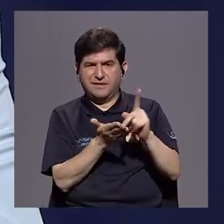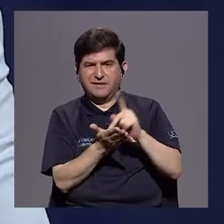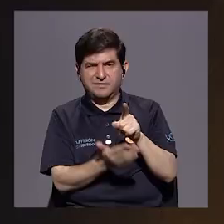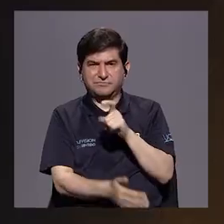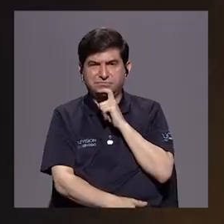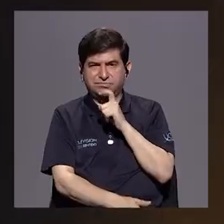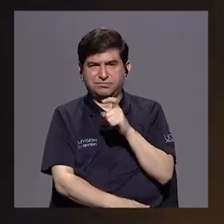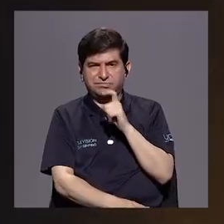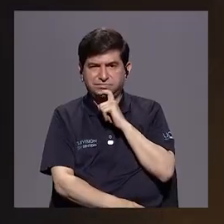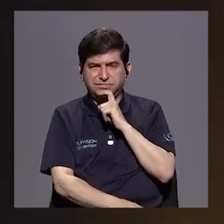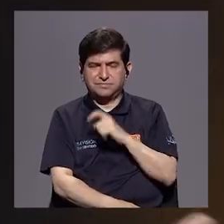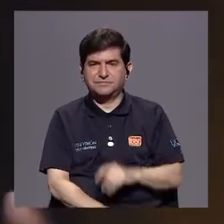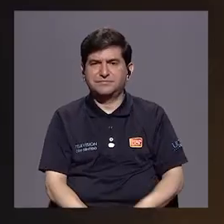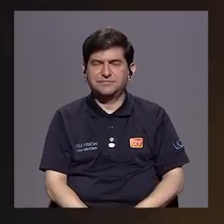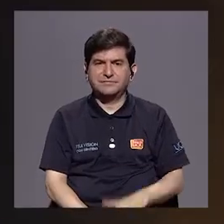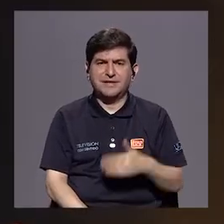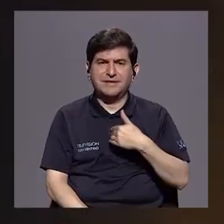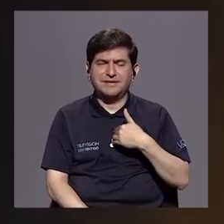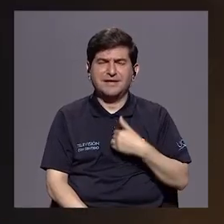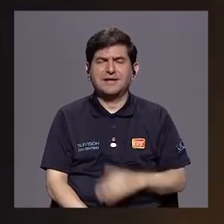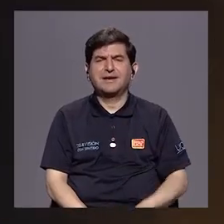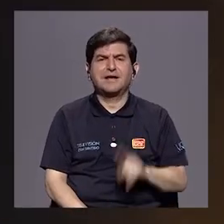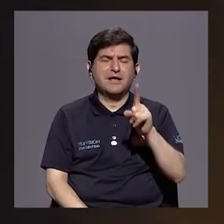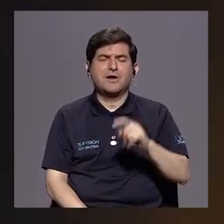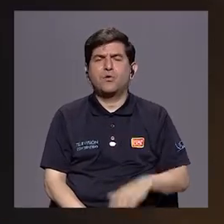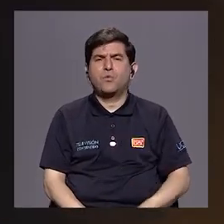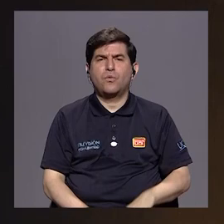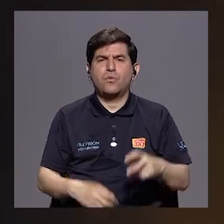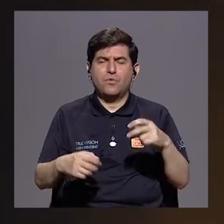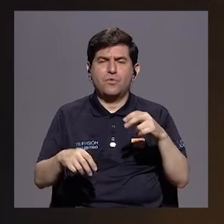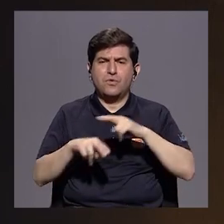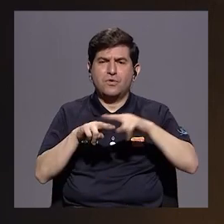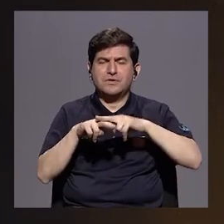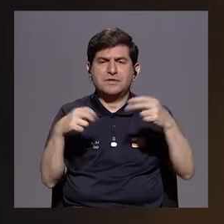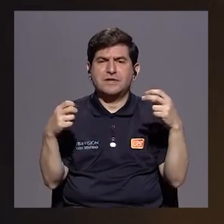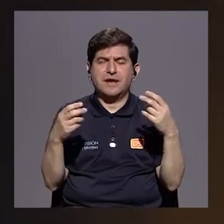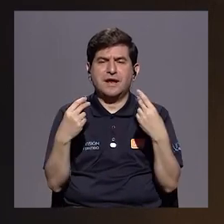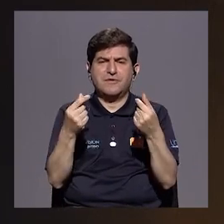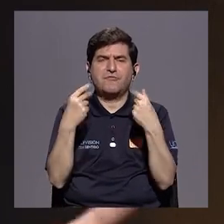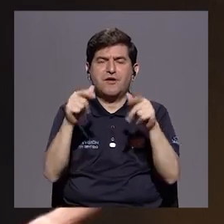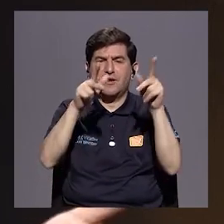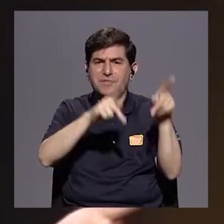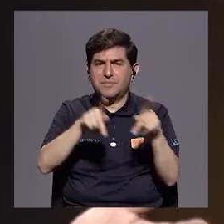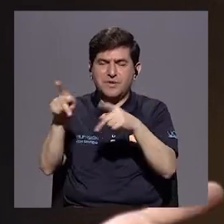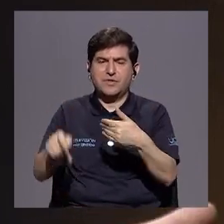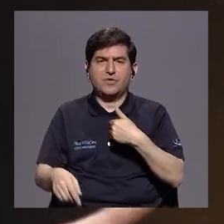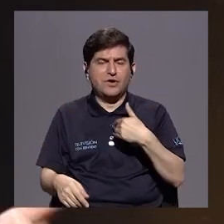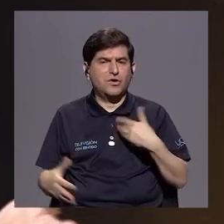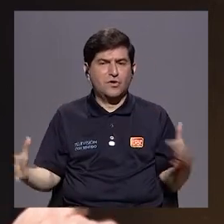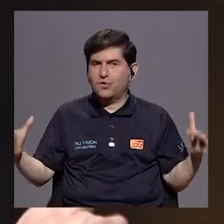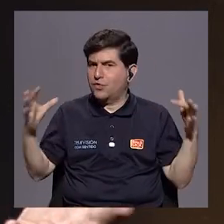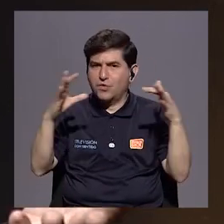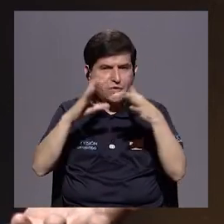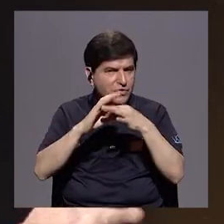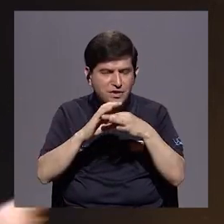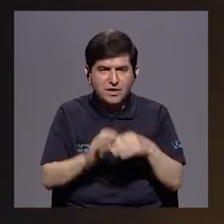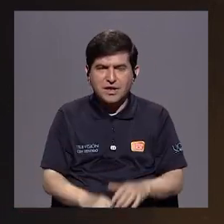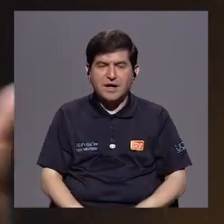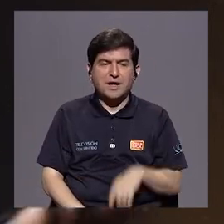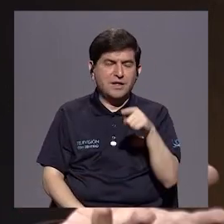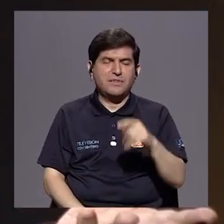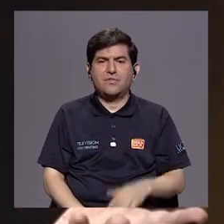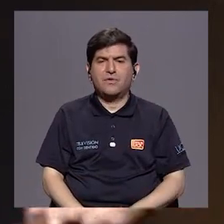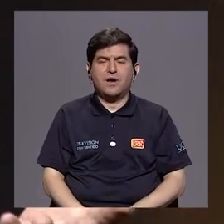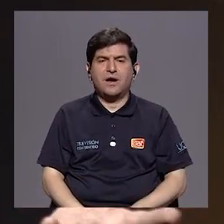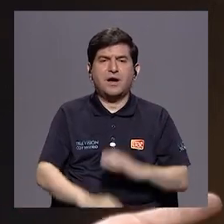poquito código si vamos a tener un tren rápido de pasajeros sin tener digamos la coordinación de las